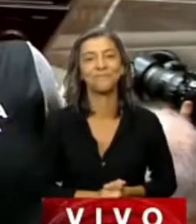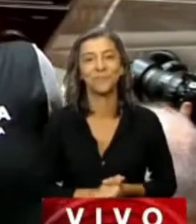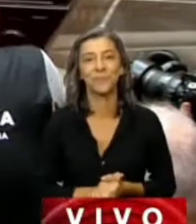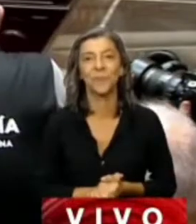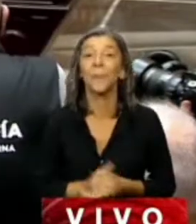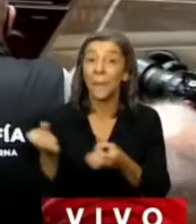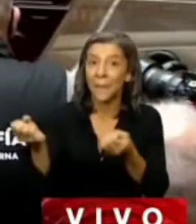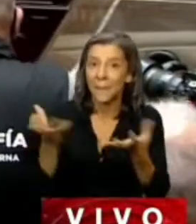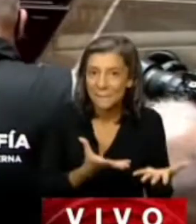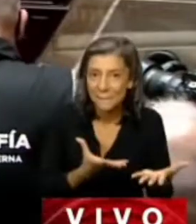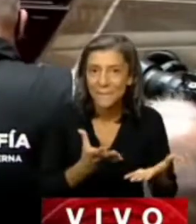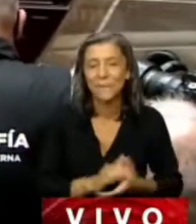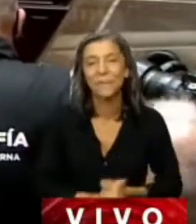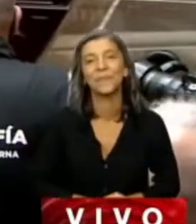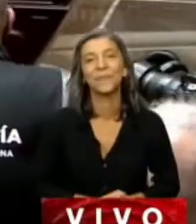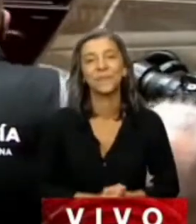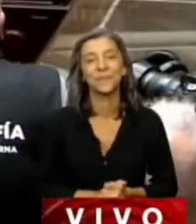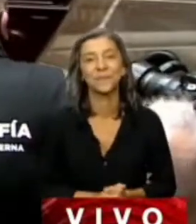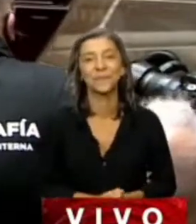Bienvenido.